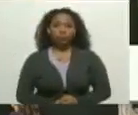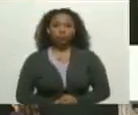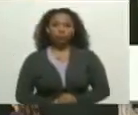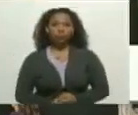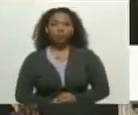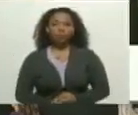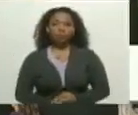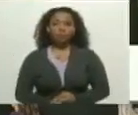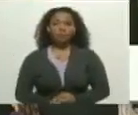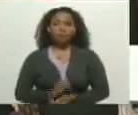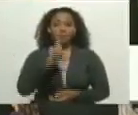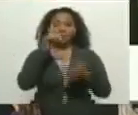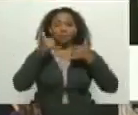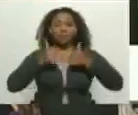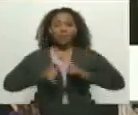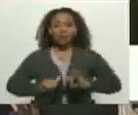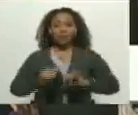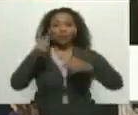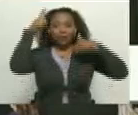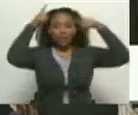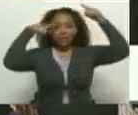a un hijo de Chávez,